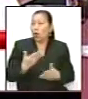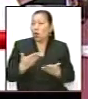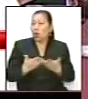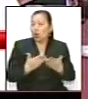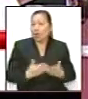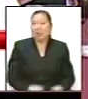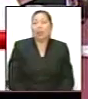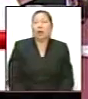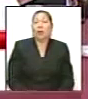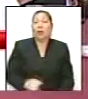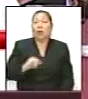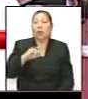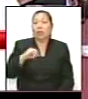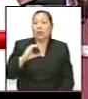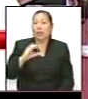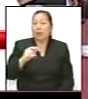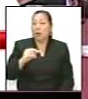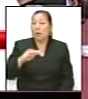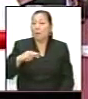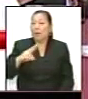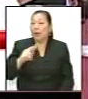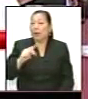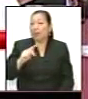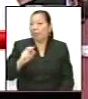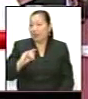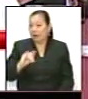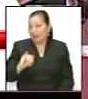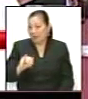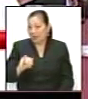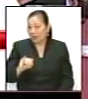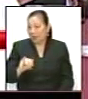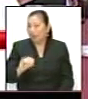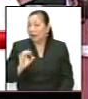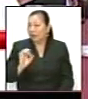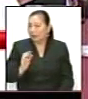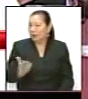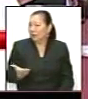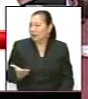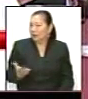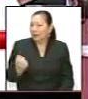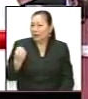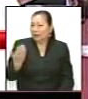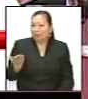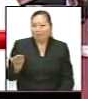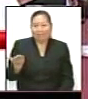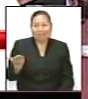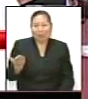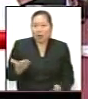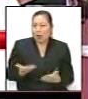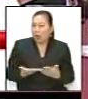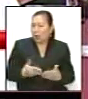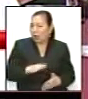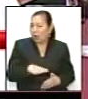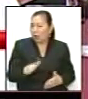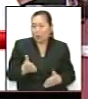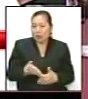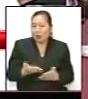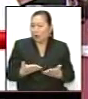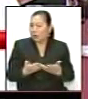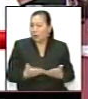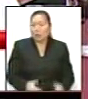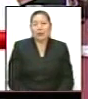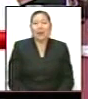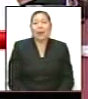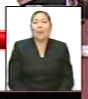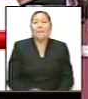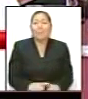José Carlos Mariátegui en Sausal, presidente. Y efectivamente, pues, nos ganó ya la época escolar y los niños ya están estudiando.